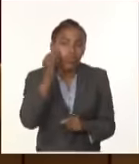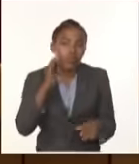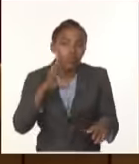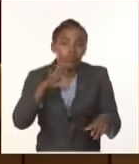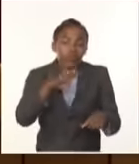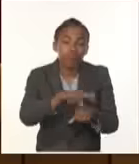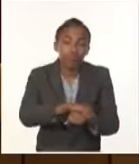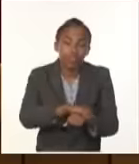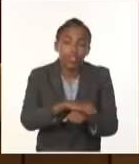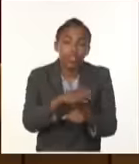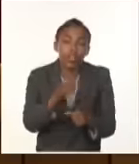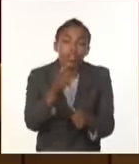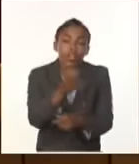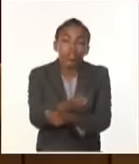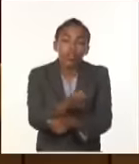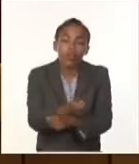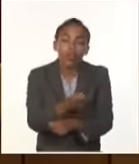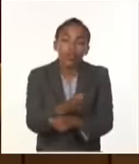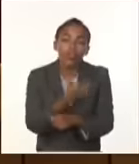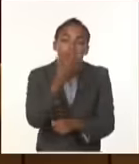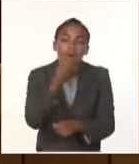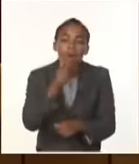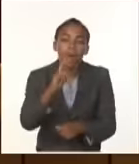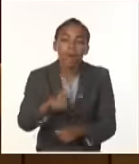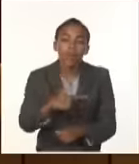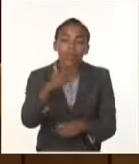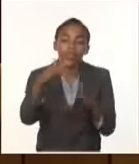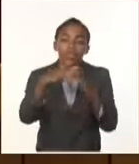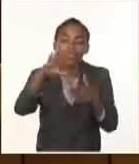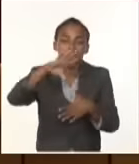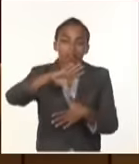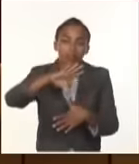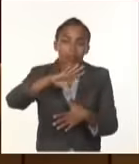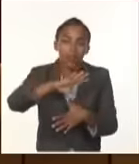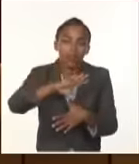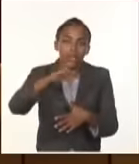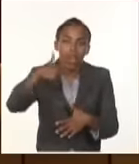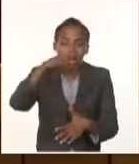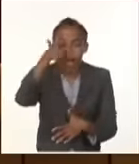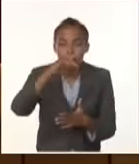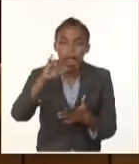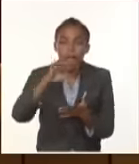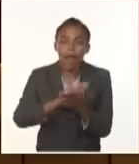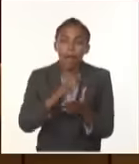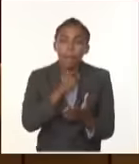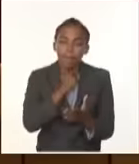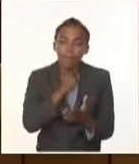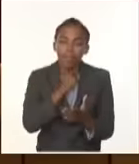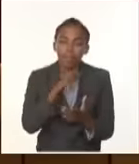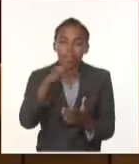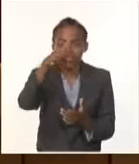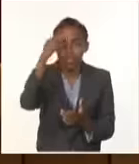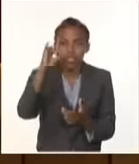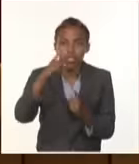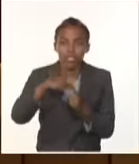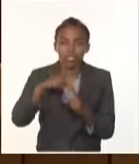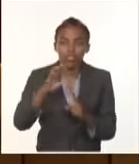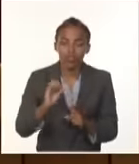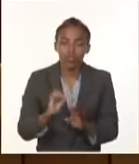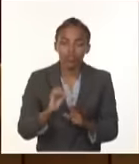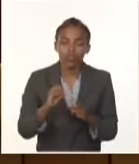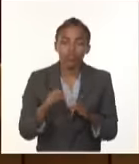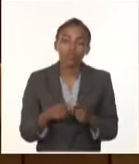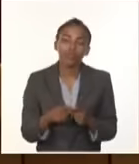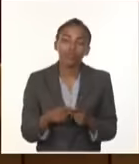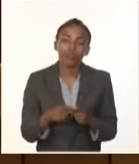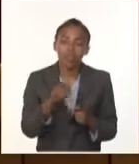educación del joven vicepresidente de la Casa de las Américas, Jaime Gómez Triana, y cito: la